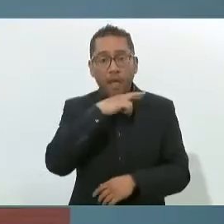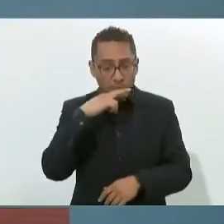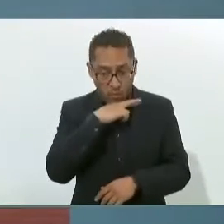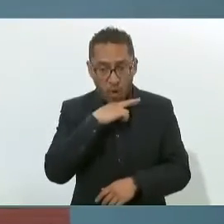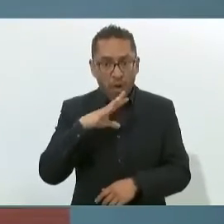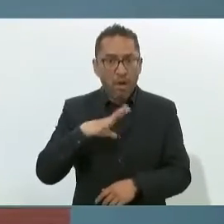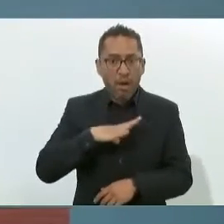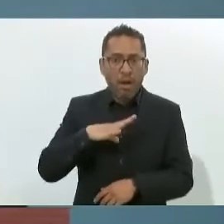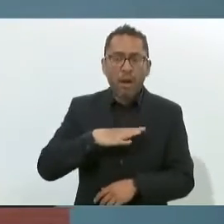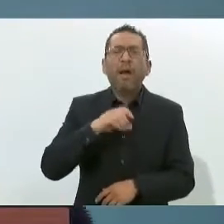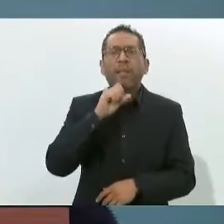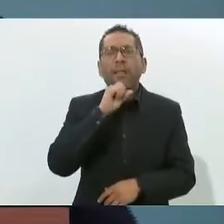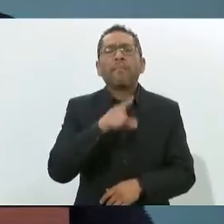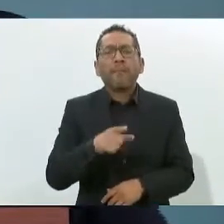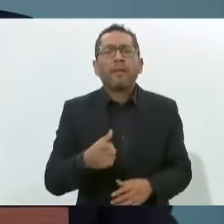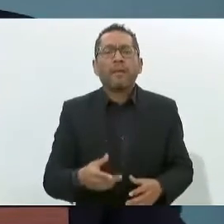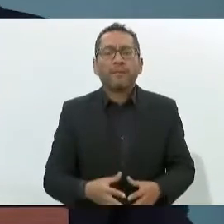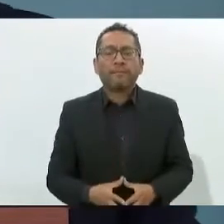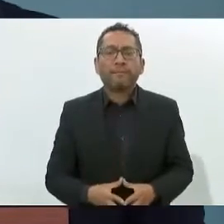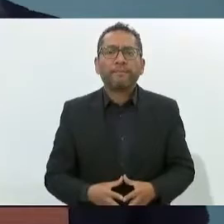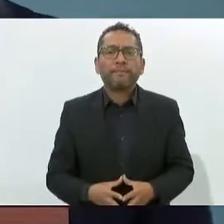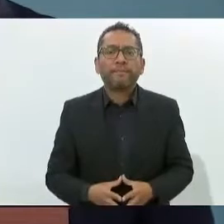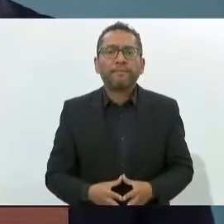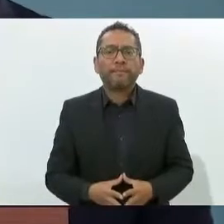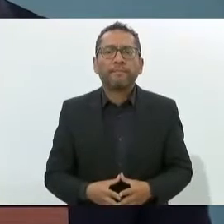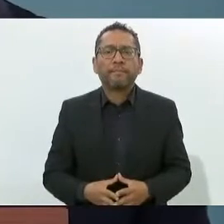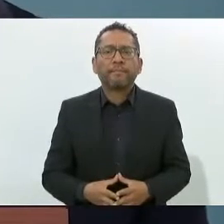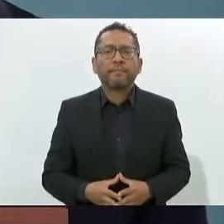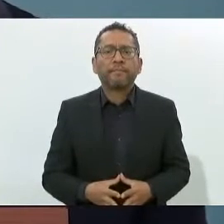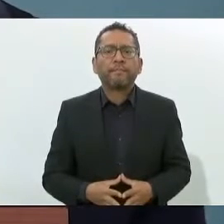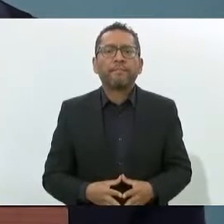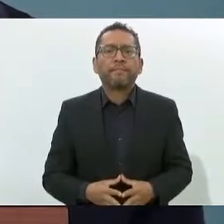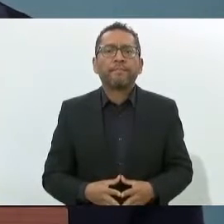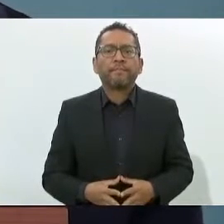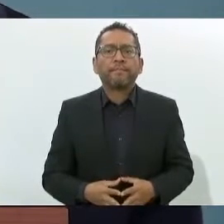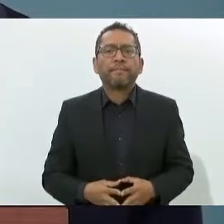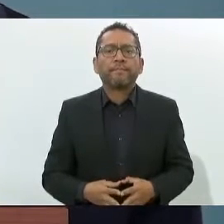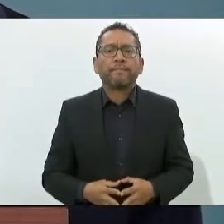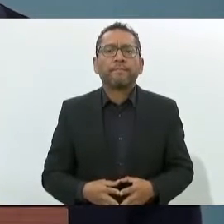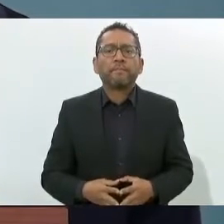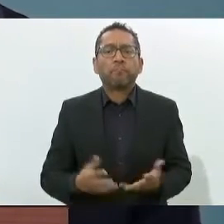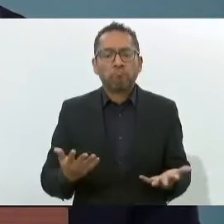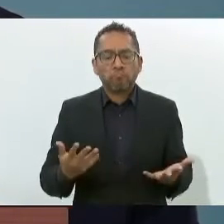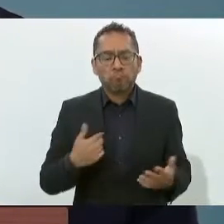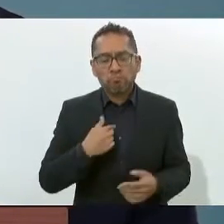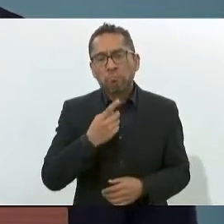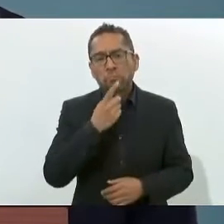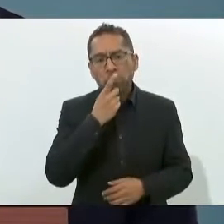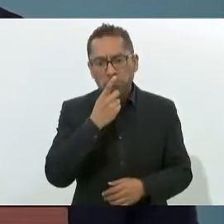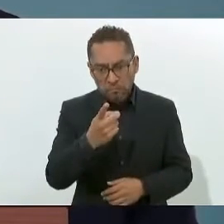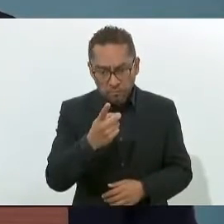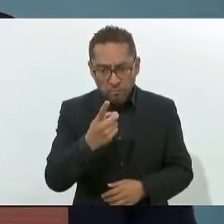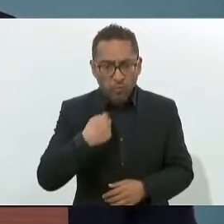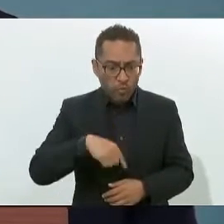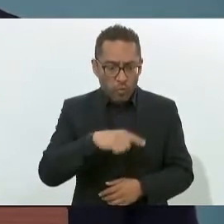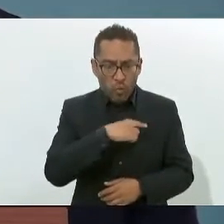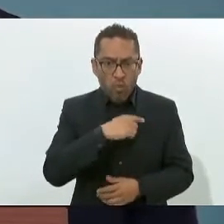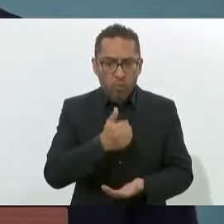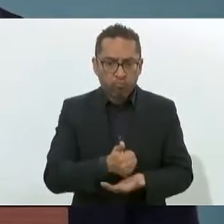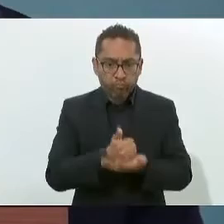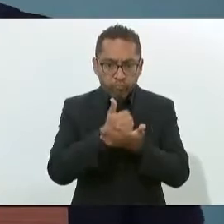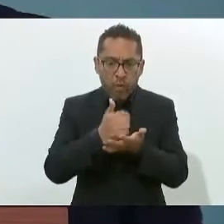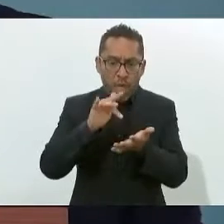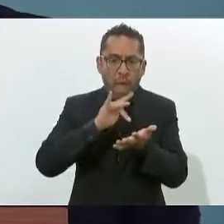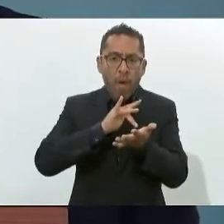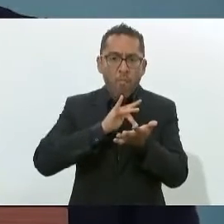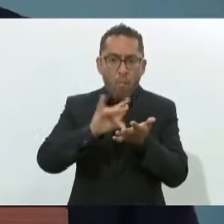también para expresar nuestra solidaridad, nuestro apoyo a